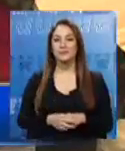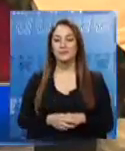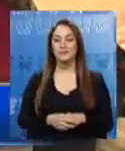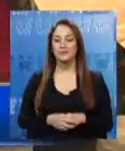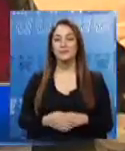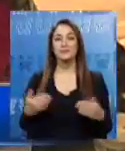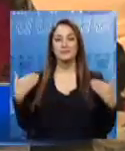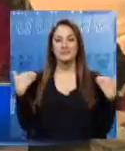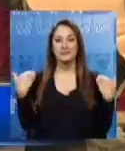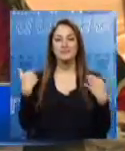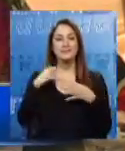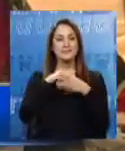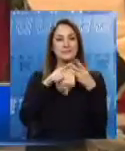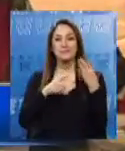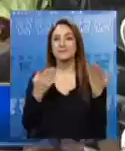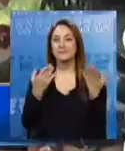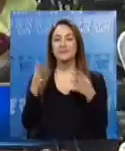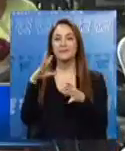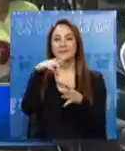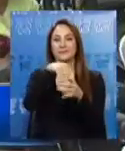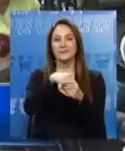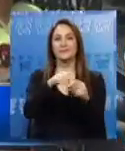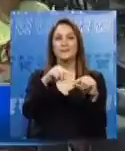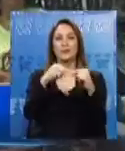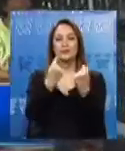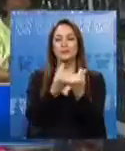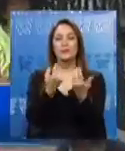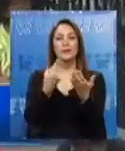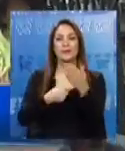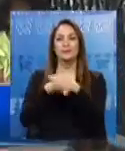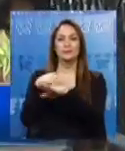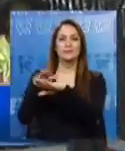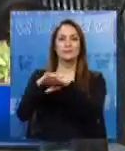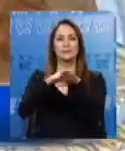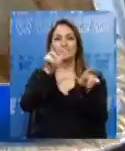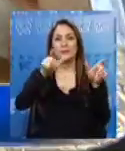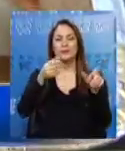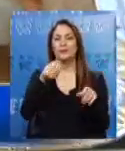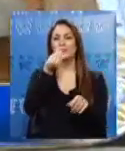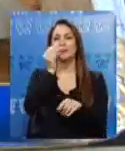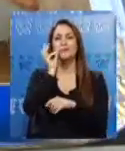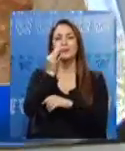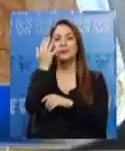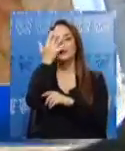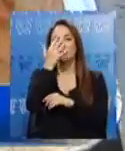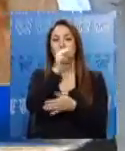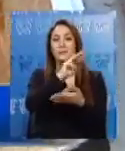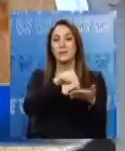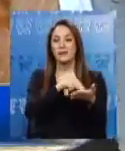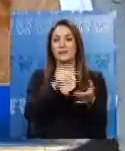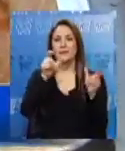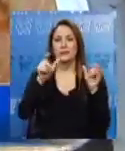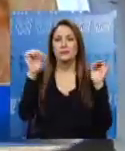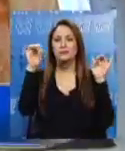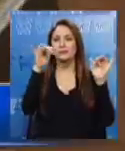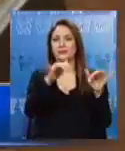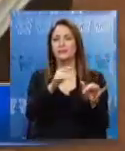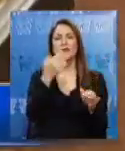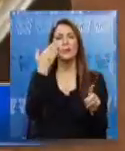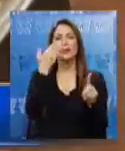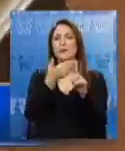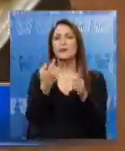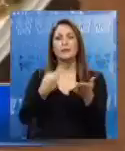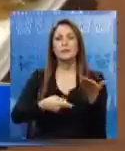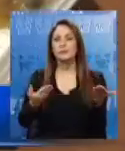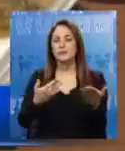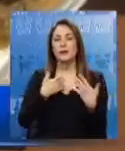y alegría, este domingo en la Cruz del Papa se llevó a cabo el festival que convocó a los mejores exponentes de la comida esmeraldeña y manabita en la capital, con el único objetivo de ayudar a